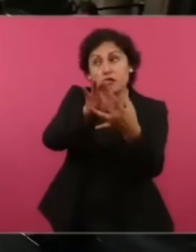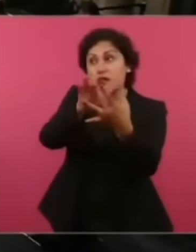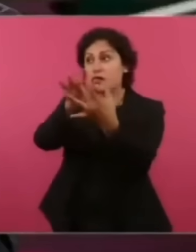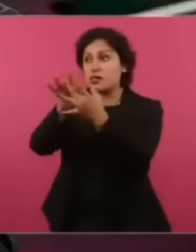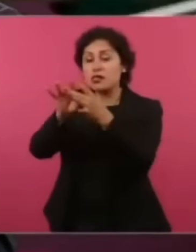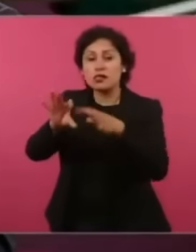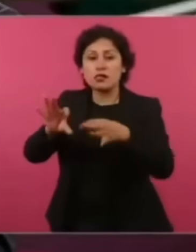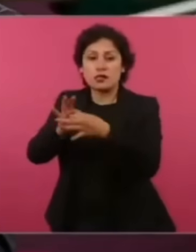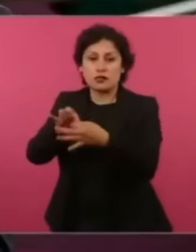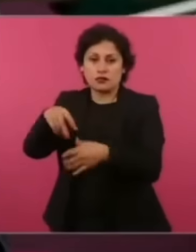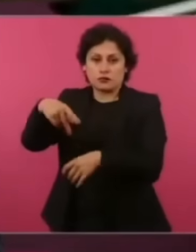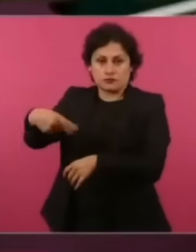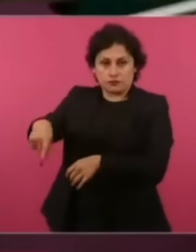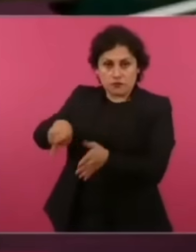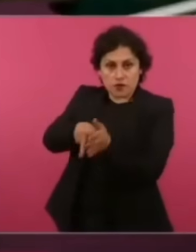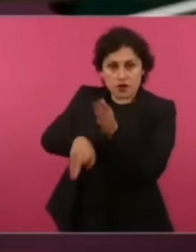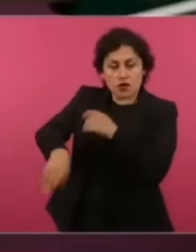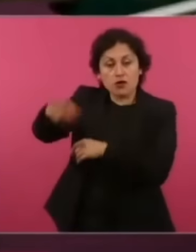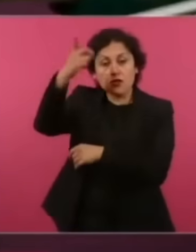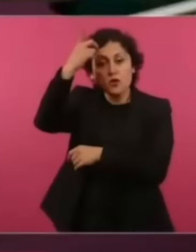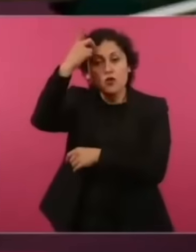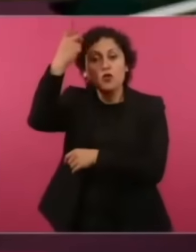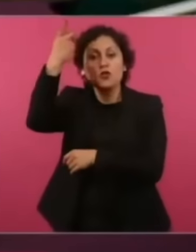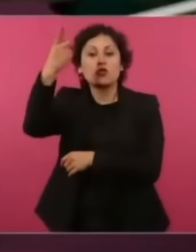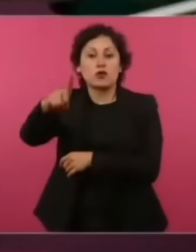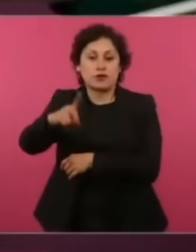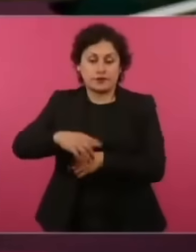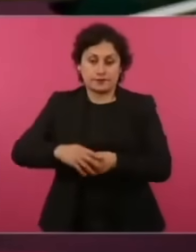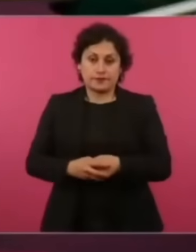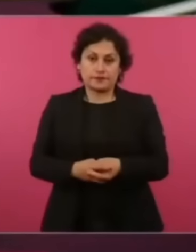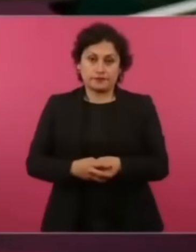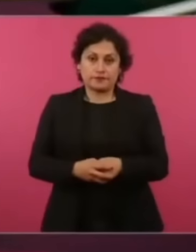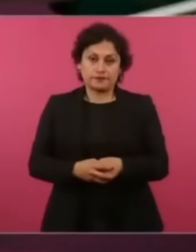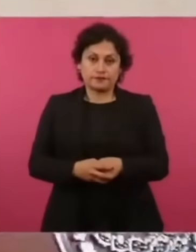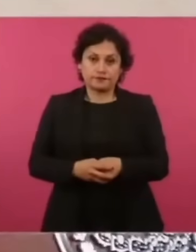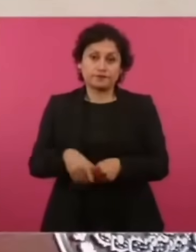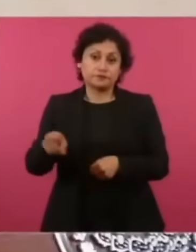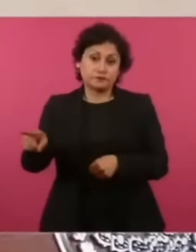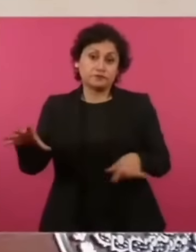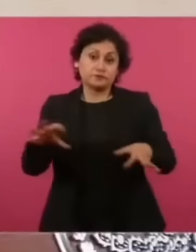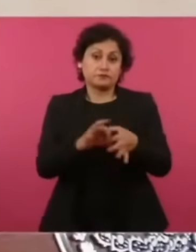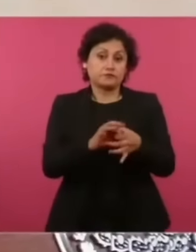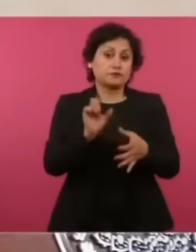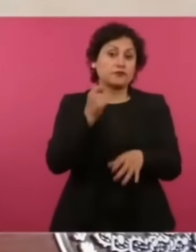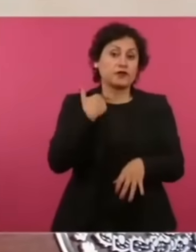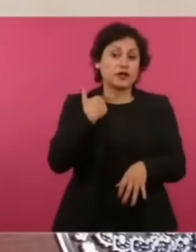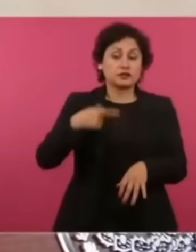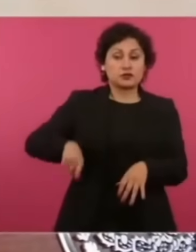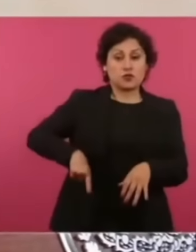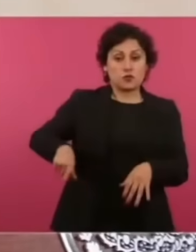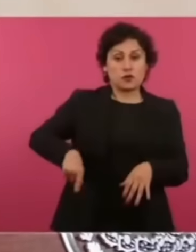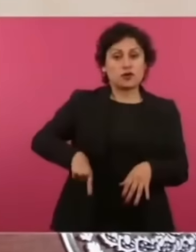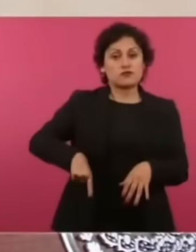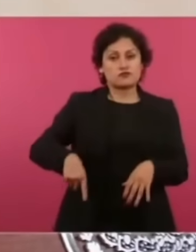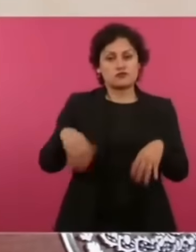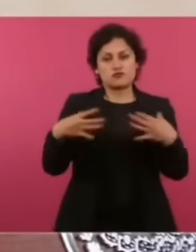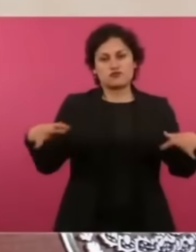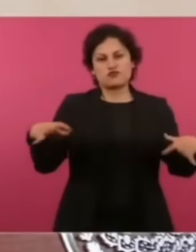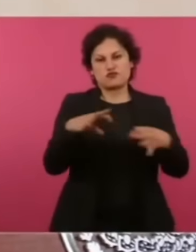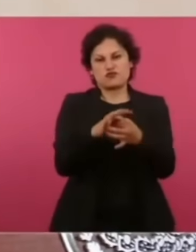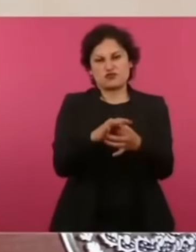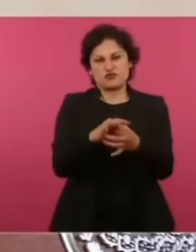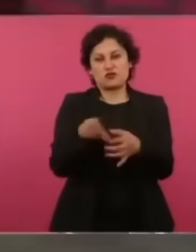de los dueños del Financiero con el antiguo régimen. ¿Cómo